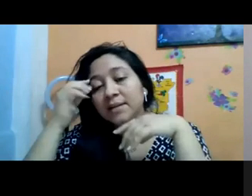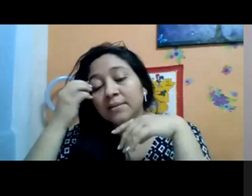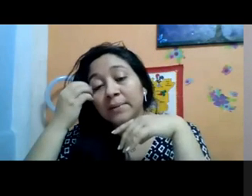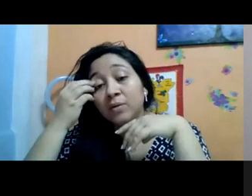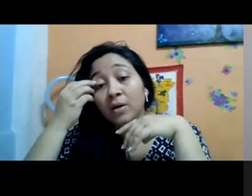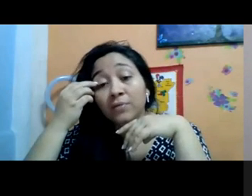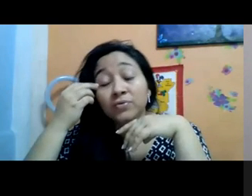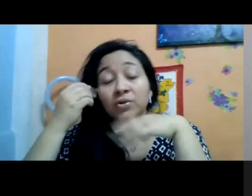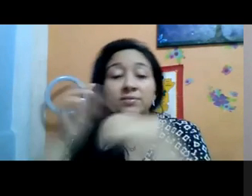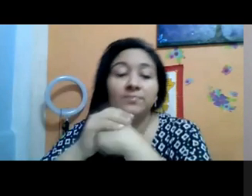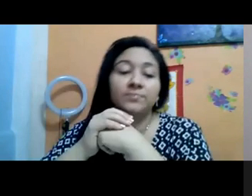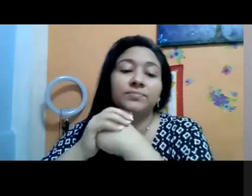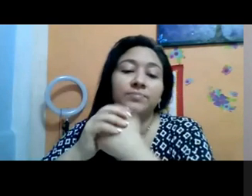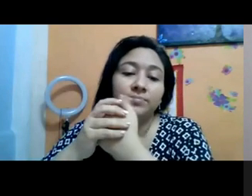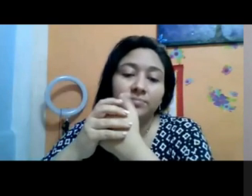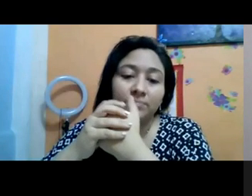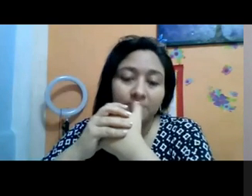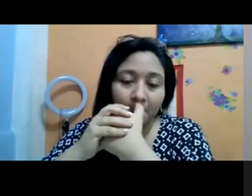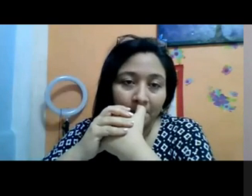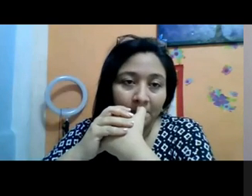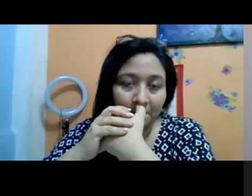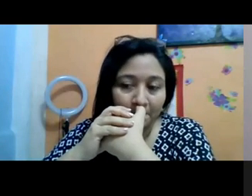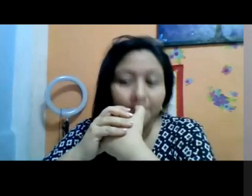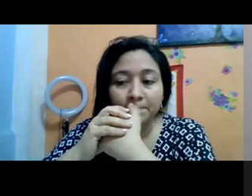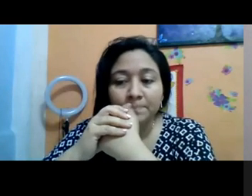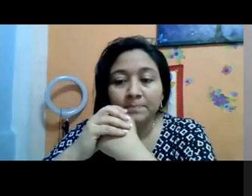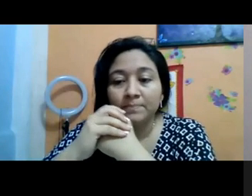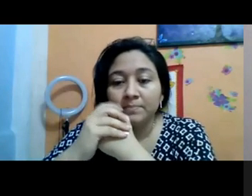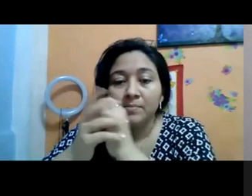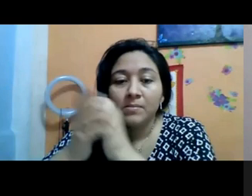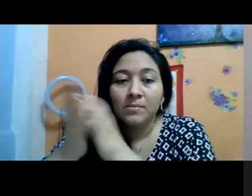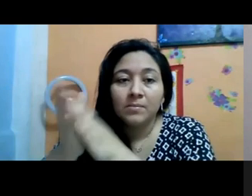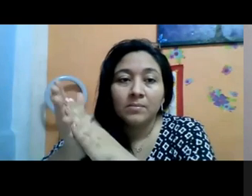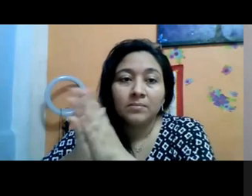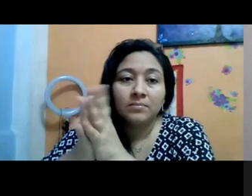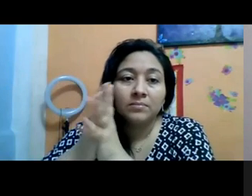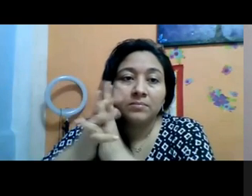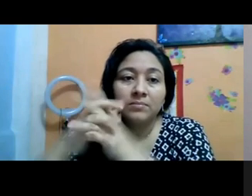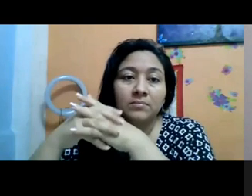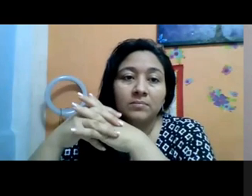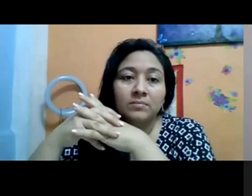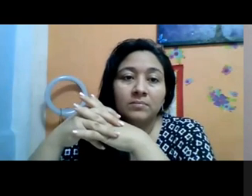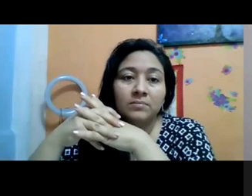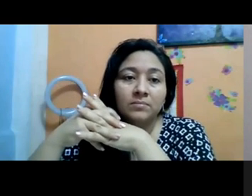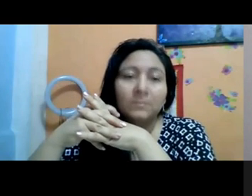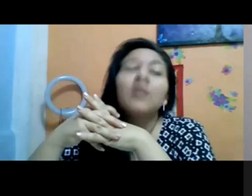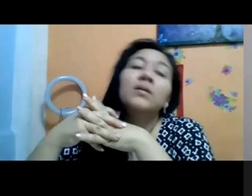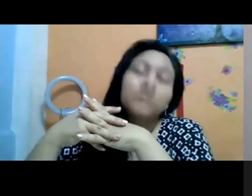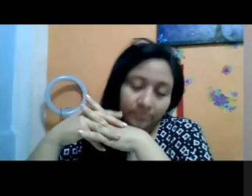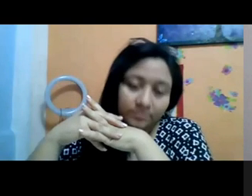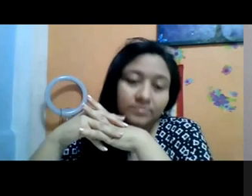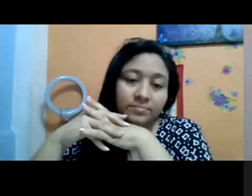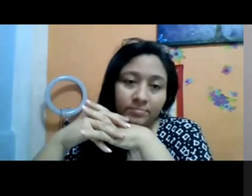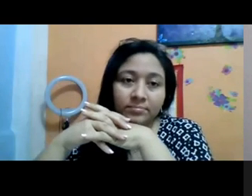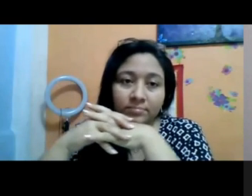ya exacta para que no haya confusiones. Ah, ya. Pero también les envío el enlace con estas grabaciones de